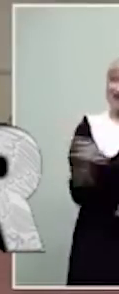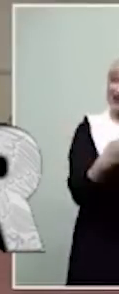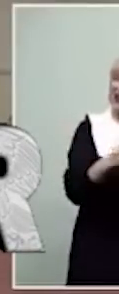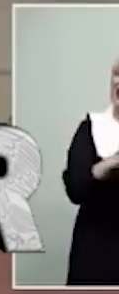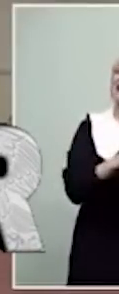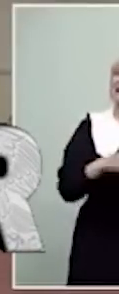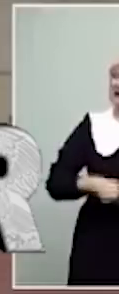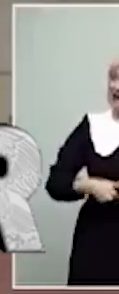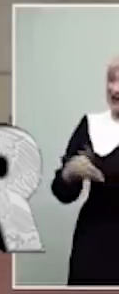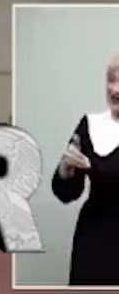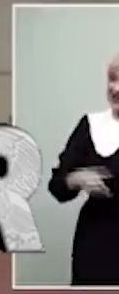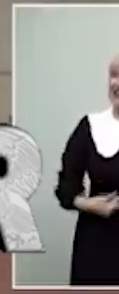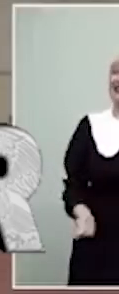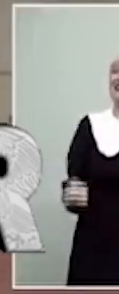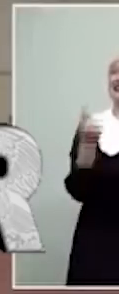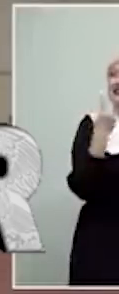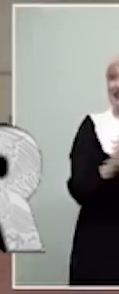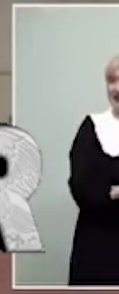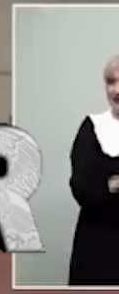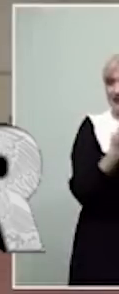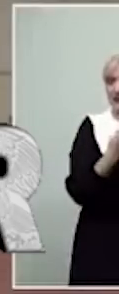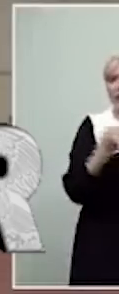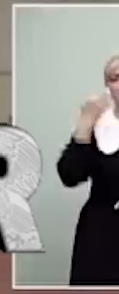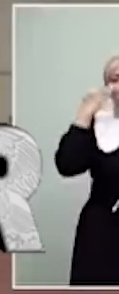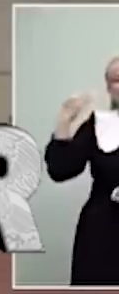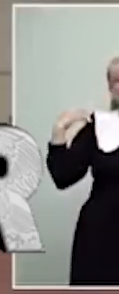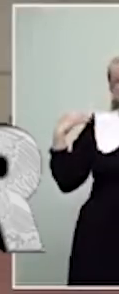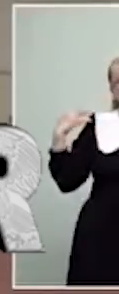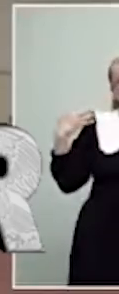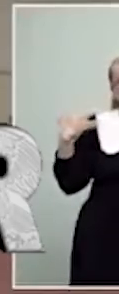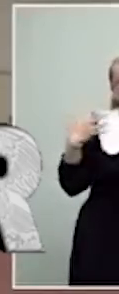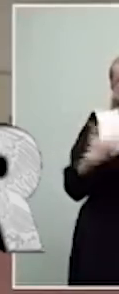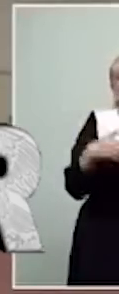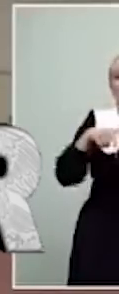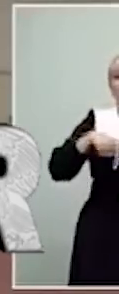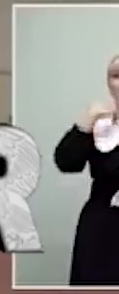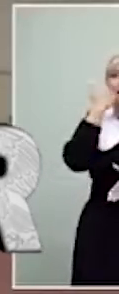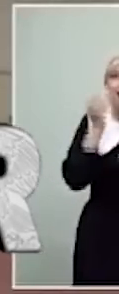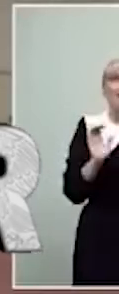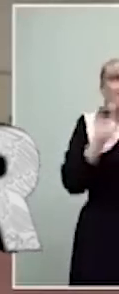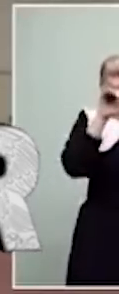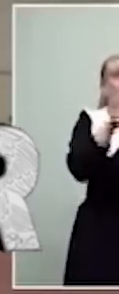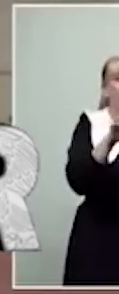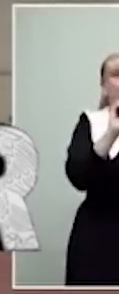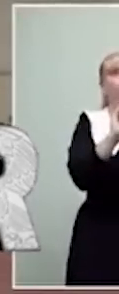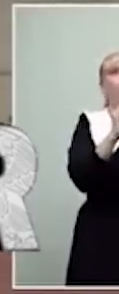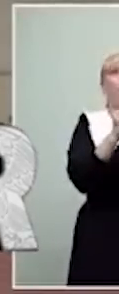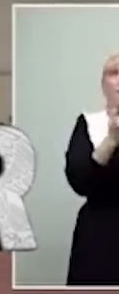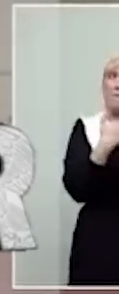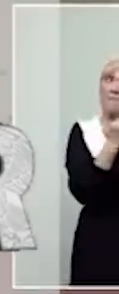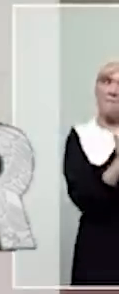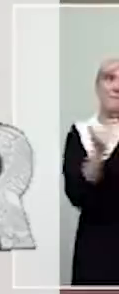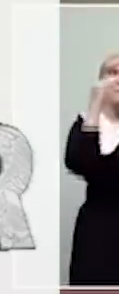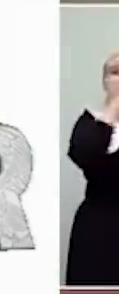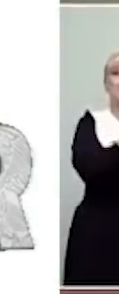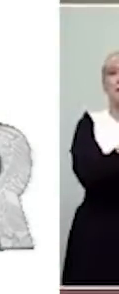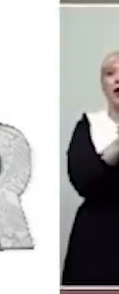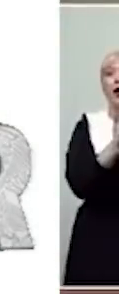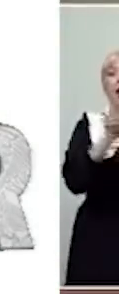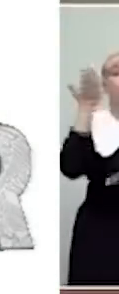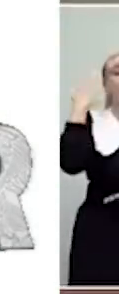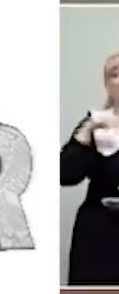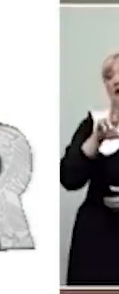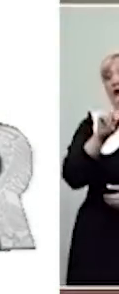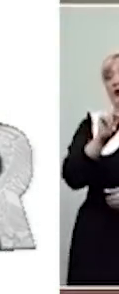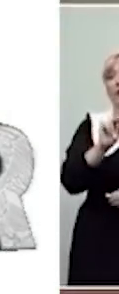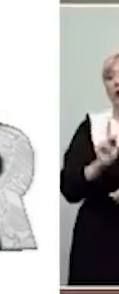unas excelentes noticias referente a los proyectos del presidente Andrés Manuel y el futuro de la Cuarta Transformación.